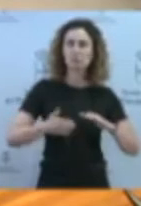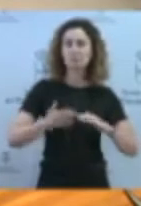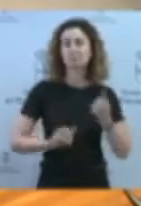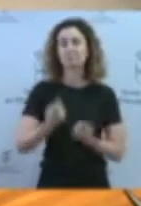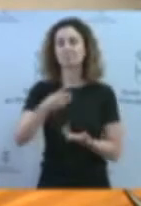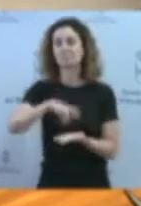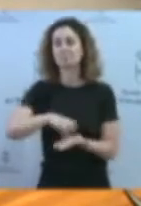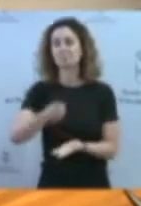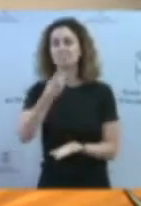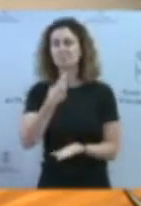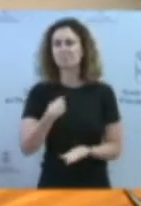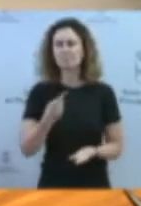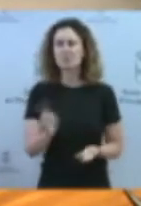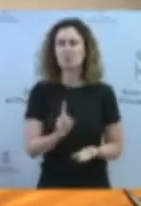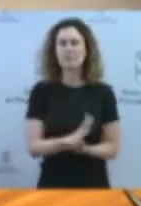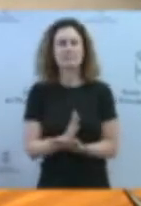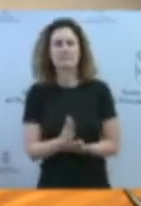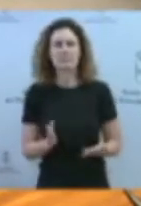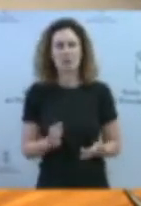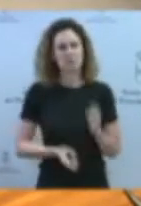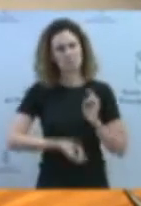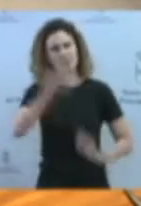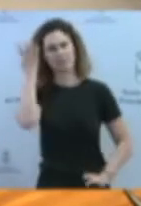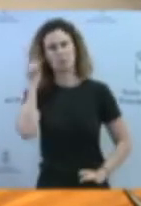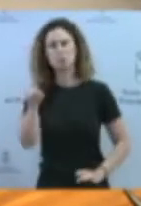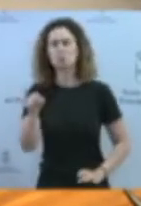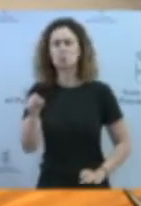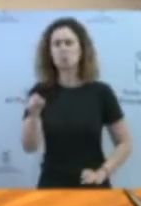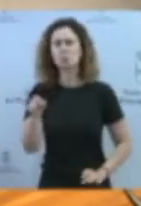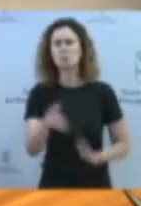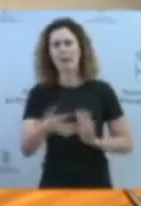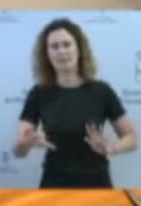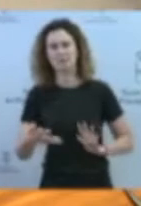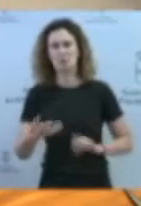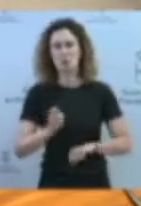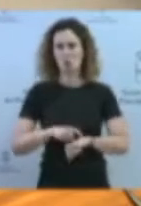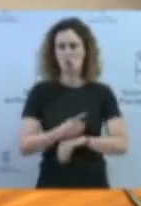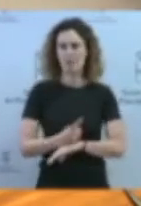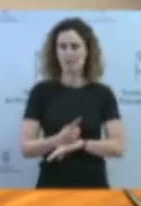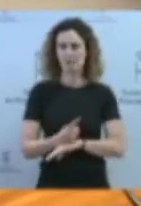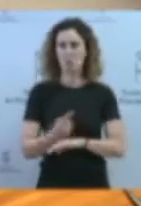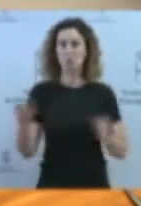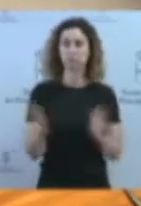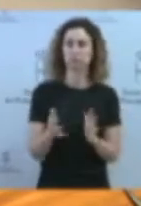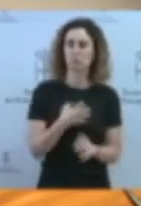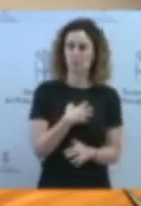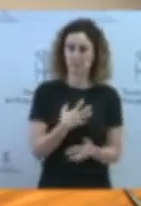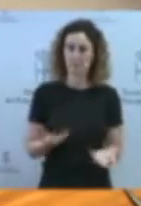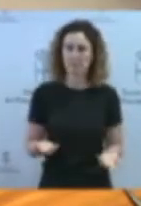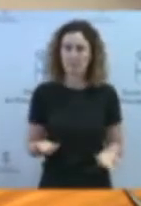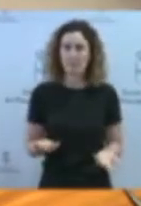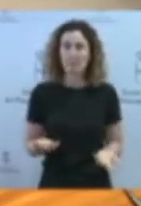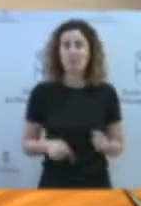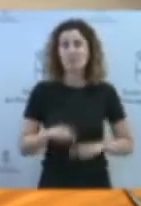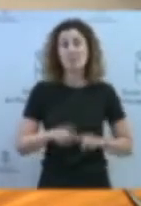nos ocurrió decir que este centro no podía reducir la jornada, sino que es consecuencia derivada de la organización del curso,